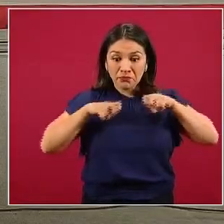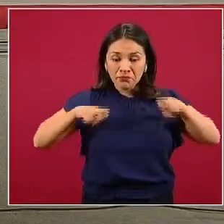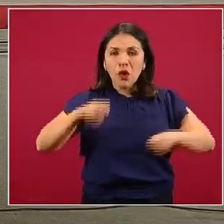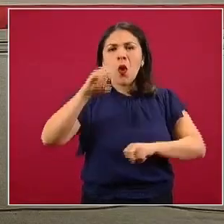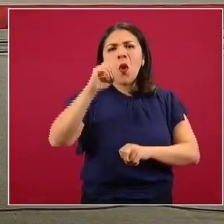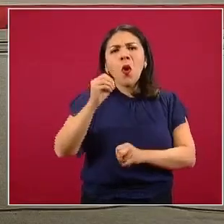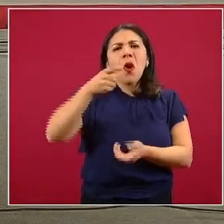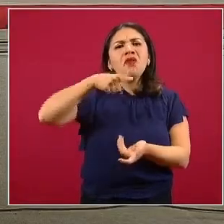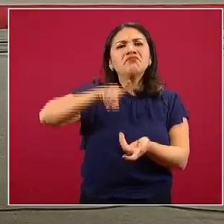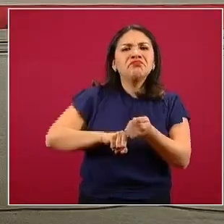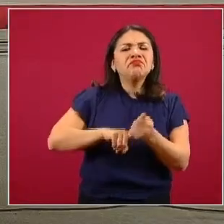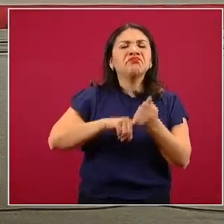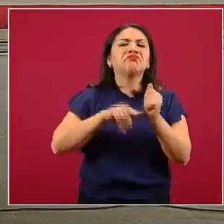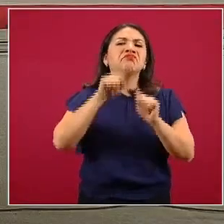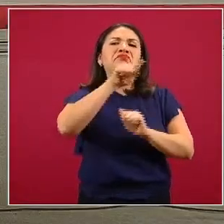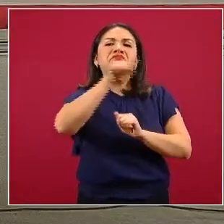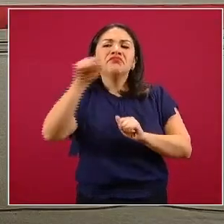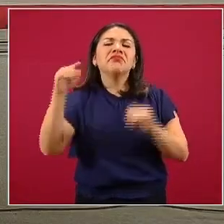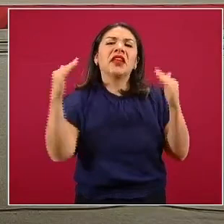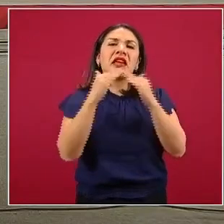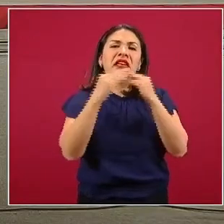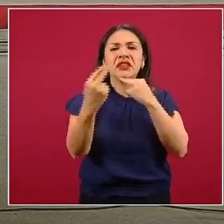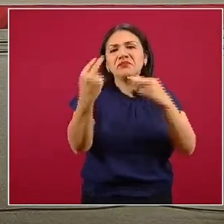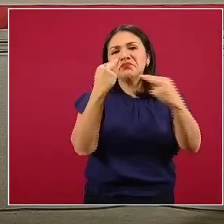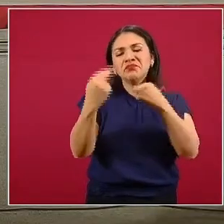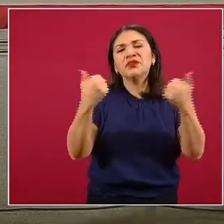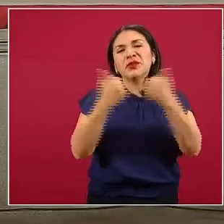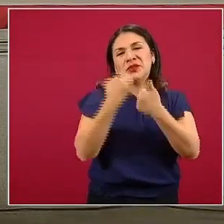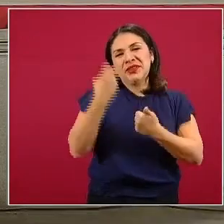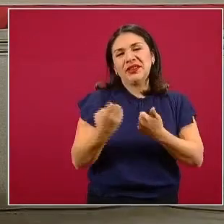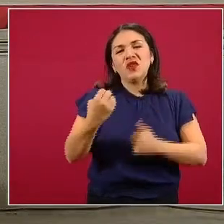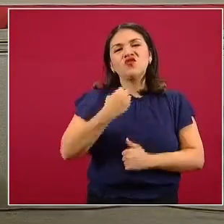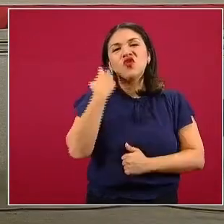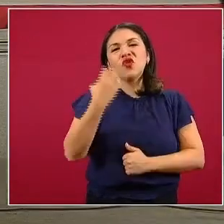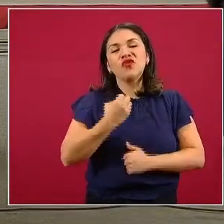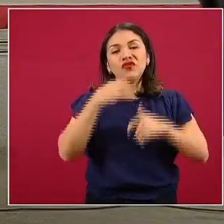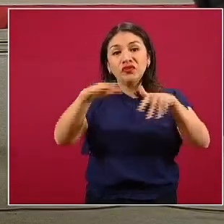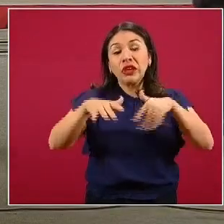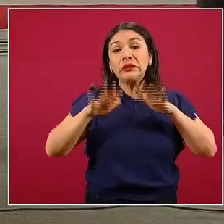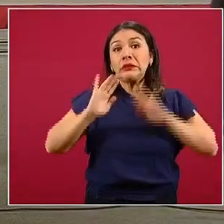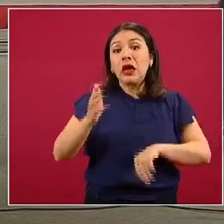virtual, nos acompañan en esta conferencia vespertina número